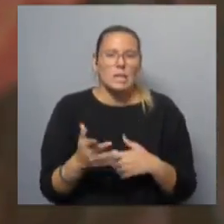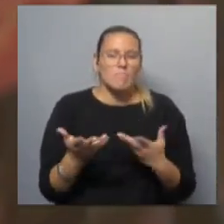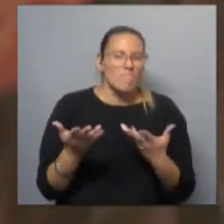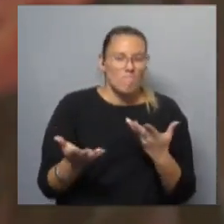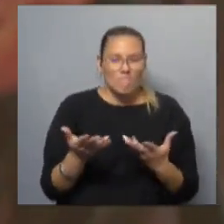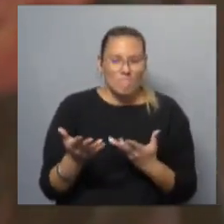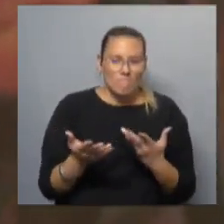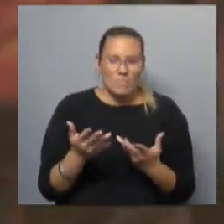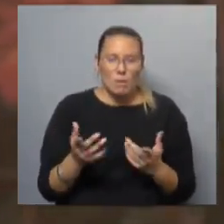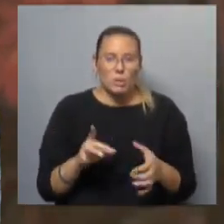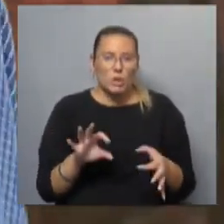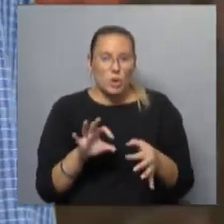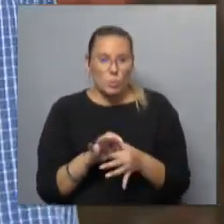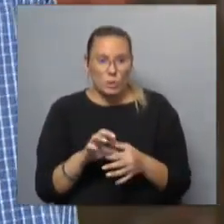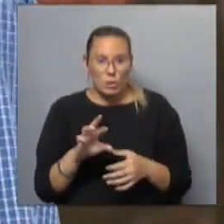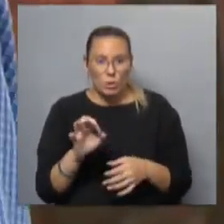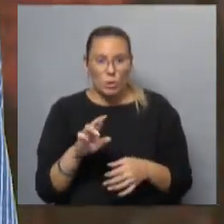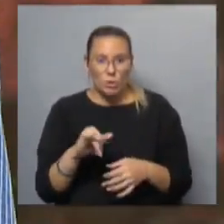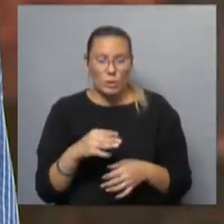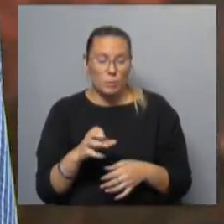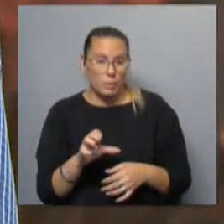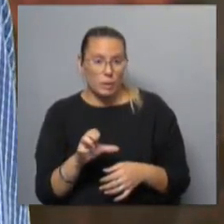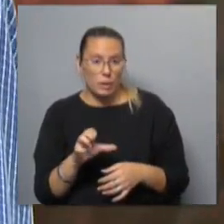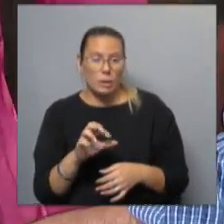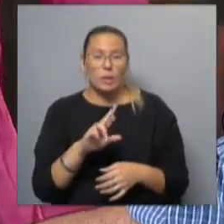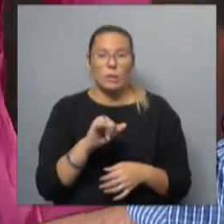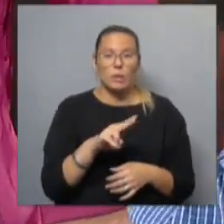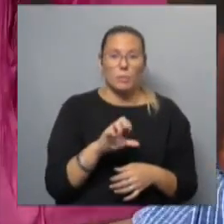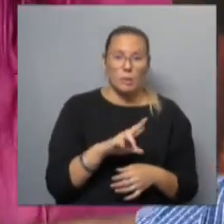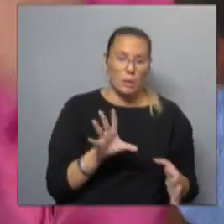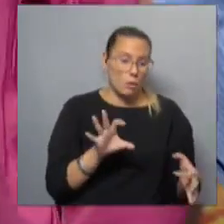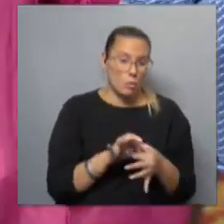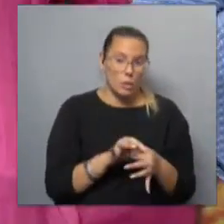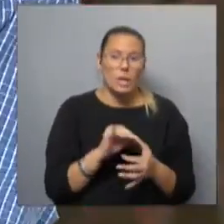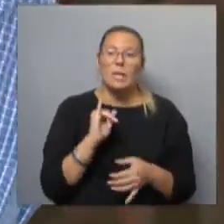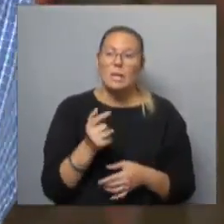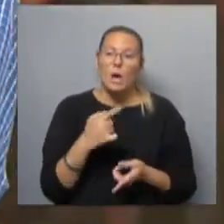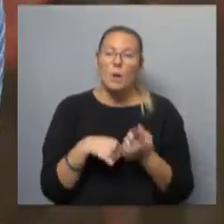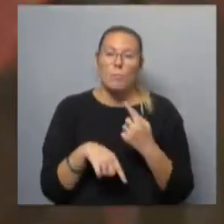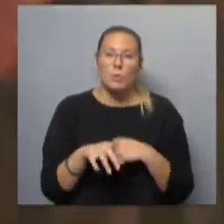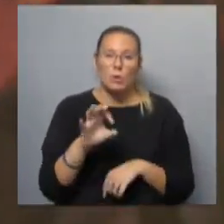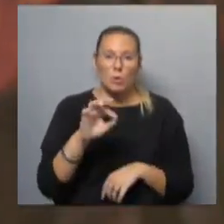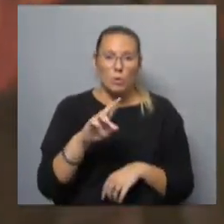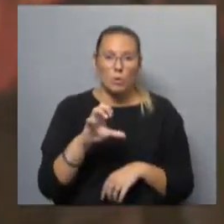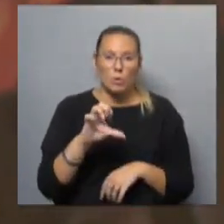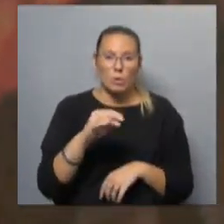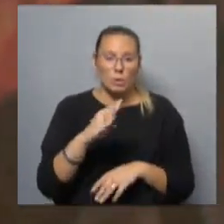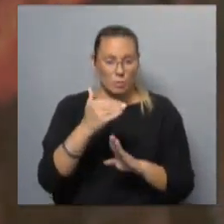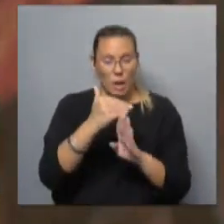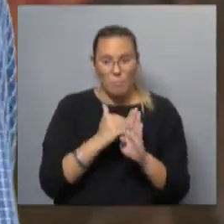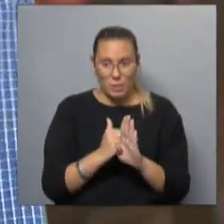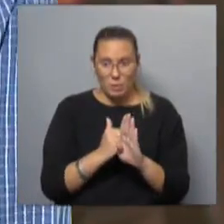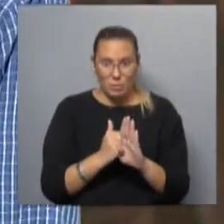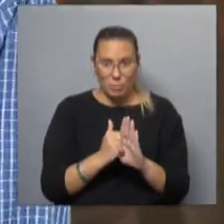Porque ahí aparte quedan unidos Rivera y Oribe. Claro. Claro, pero además a Oribe lo degradaron un escalón porque quedó